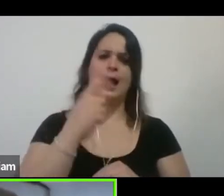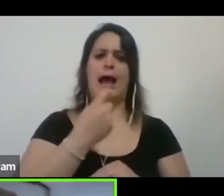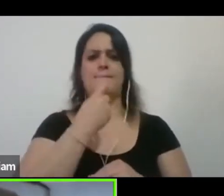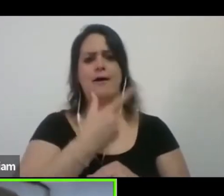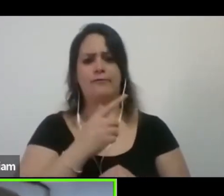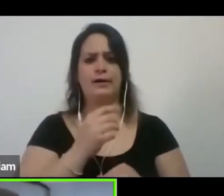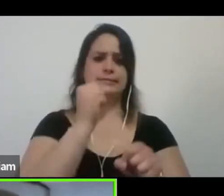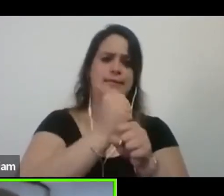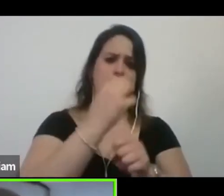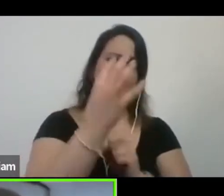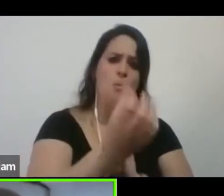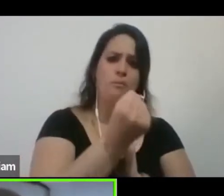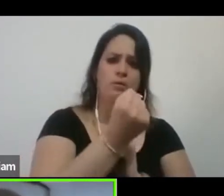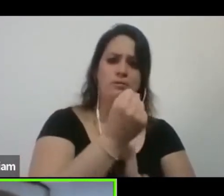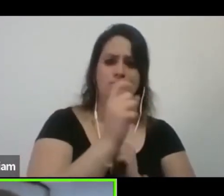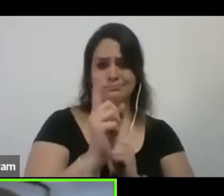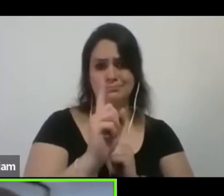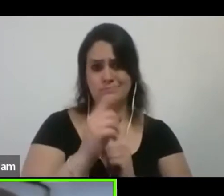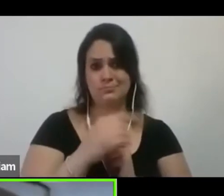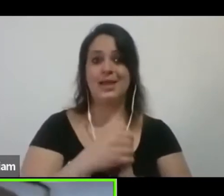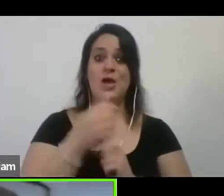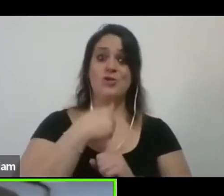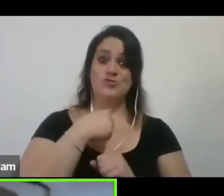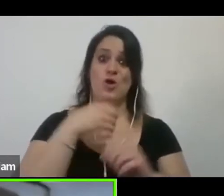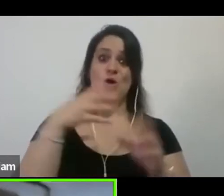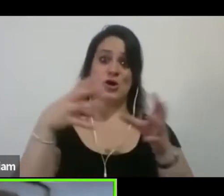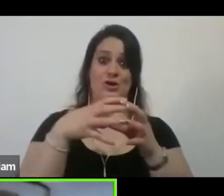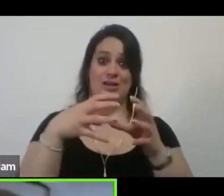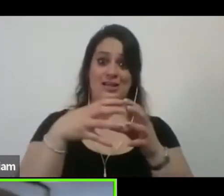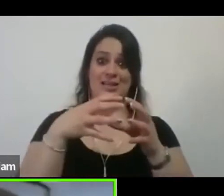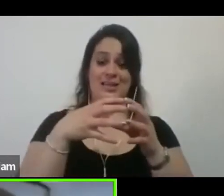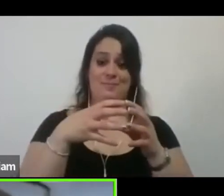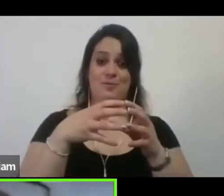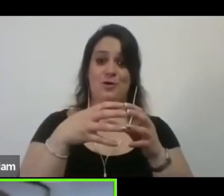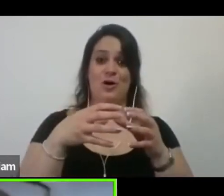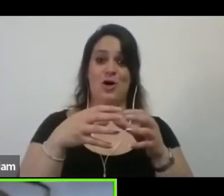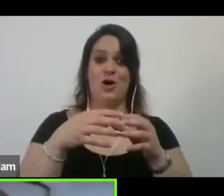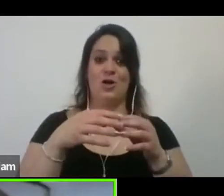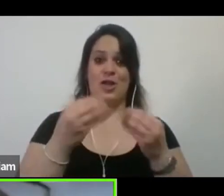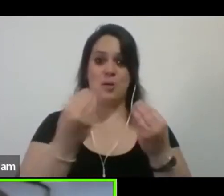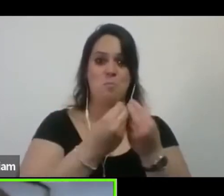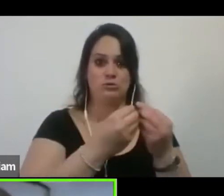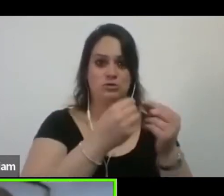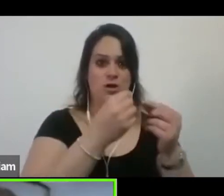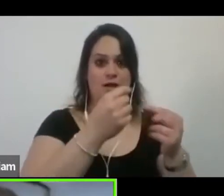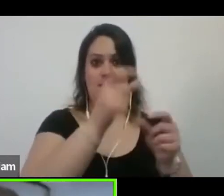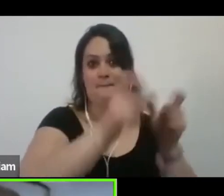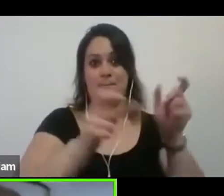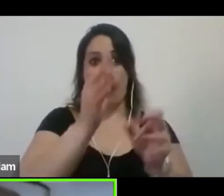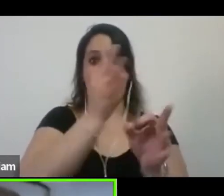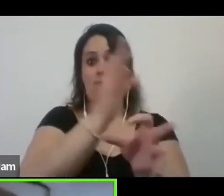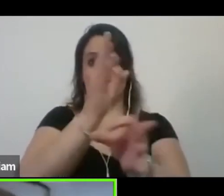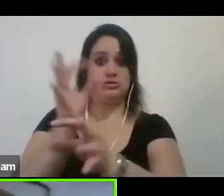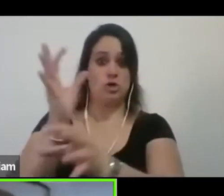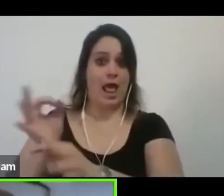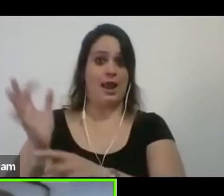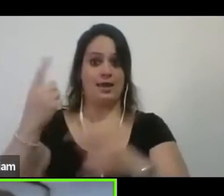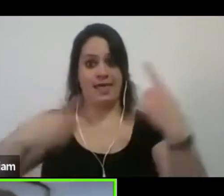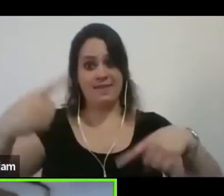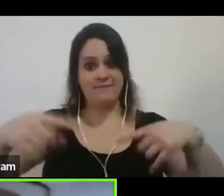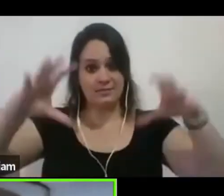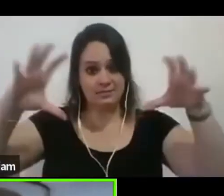De hecho, yo conformo, soy parte de un equipo interdisciplinario donde trabajo con